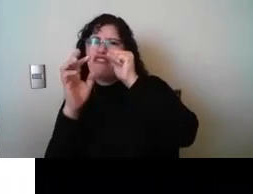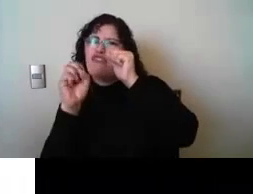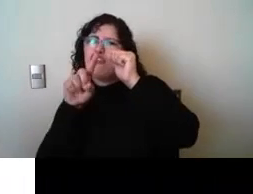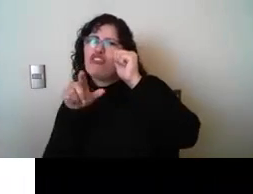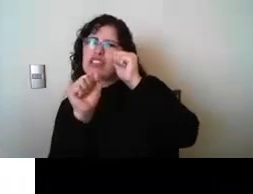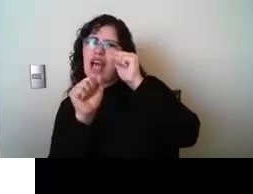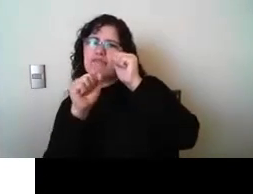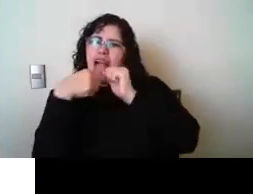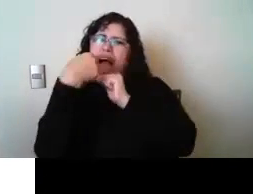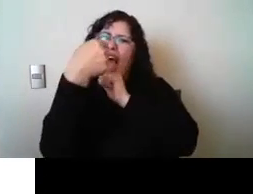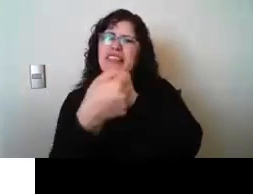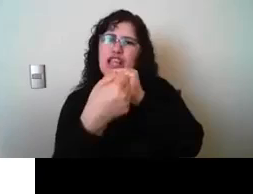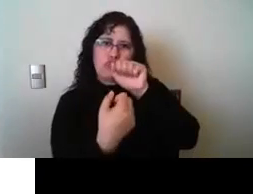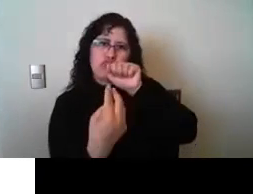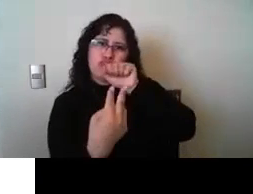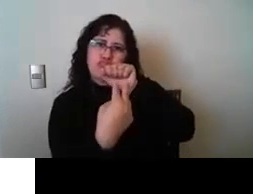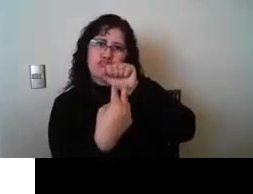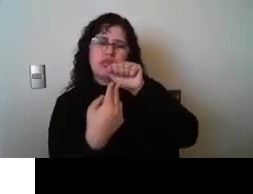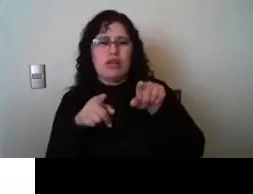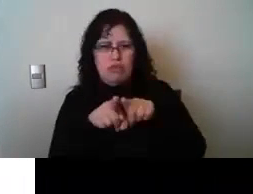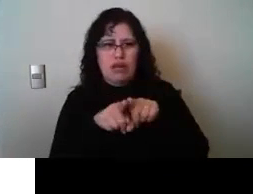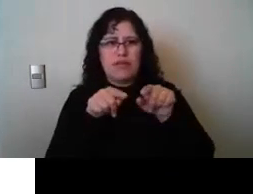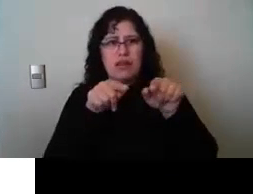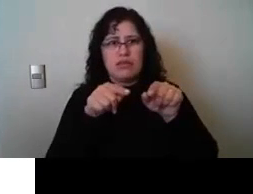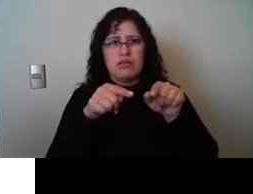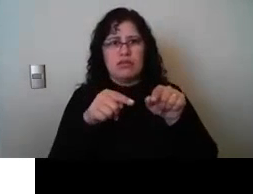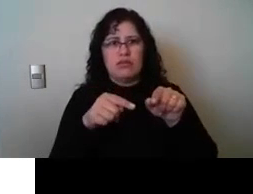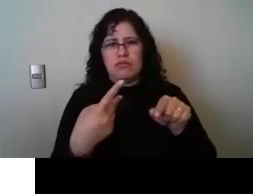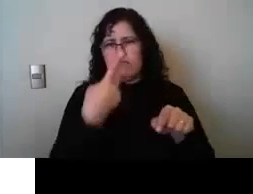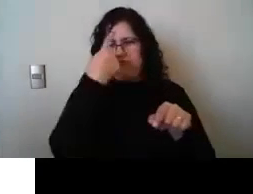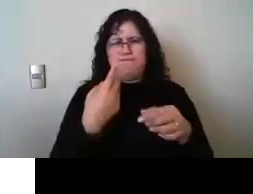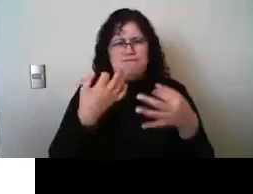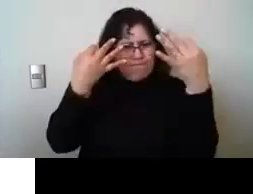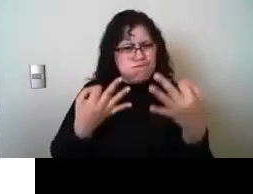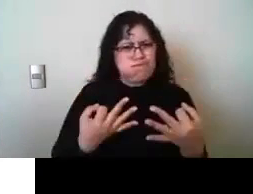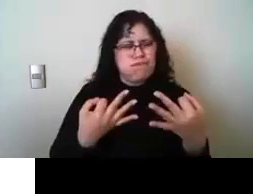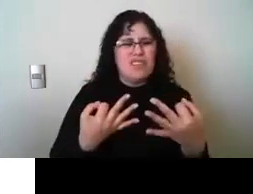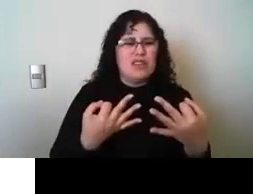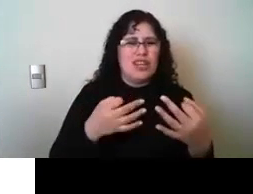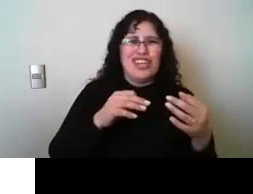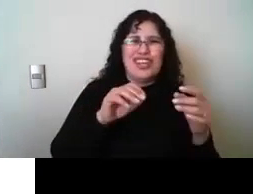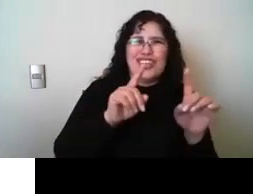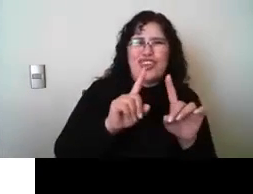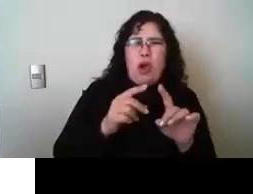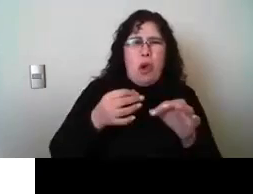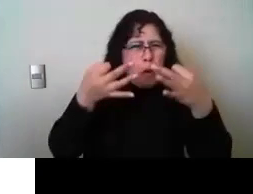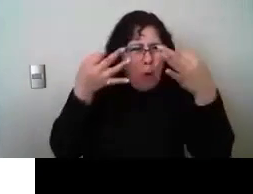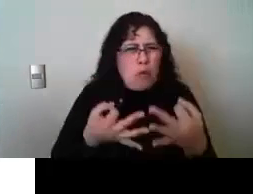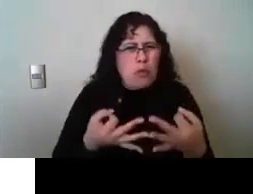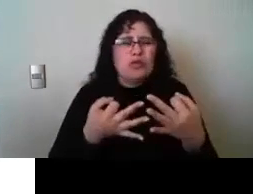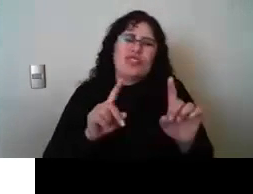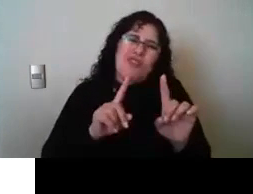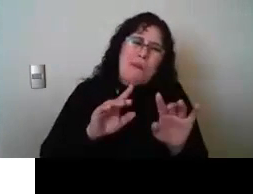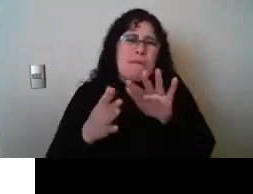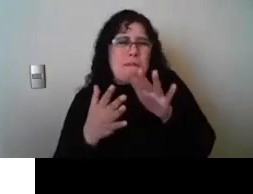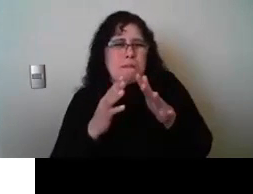frontal. No es un corte sagital, porque aquí se observa, un detalle anatómico, se observa